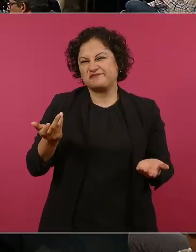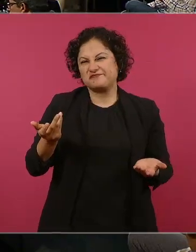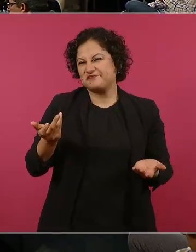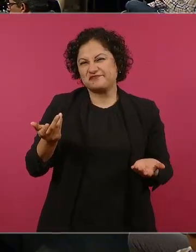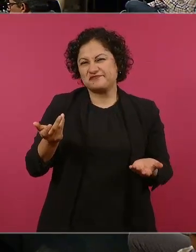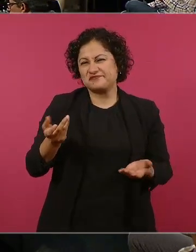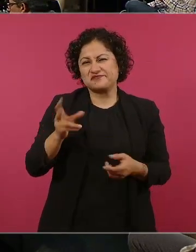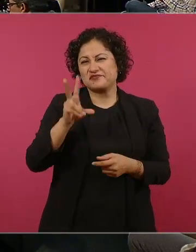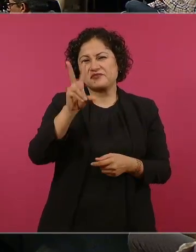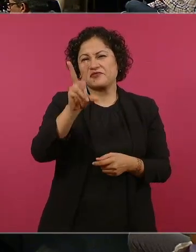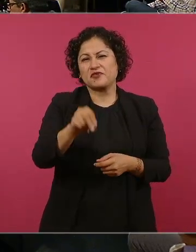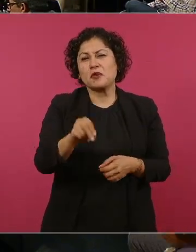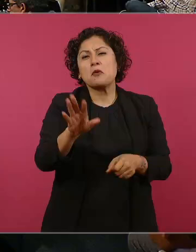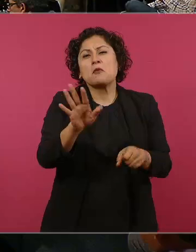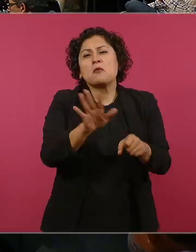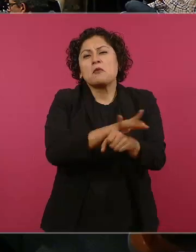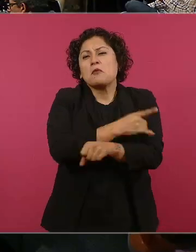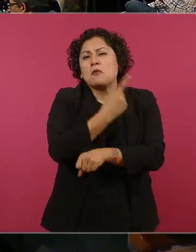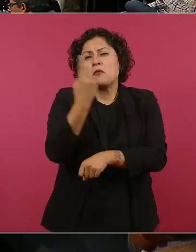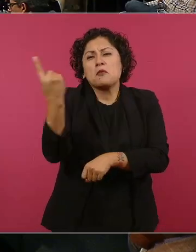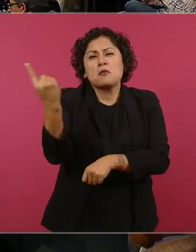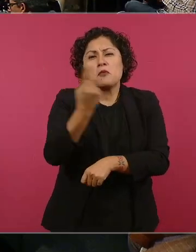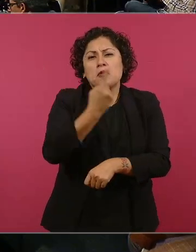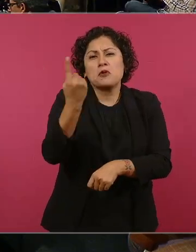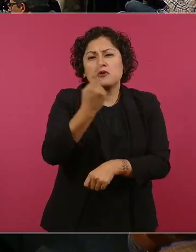con los que tienen una política